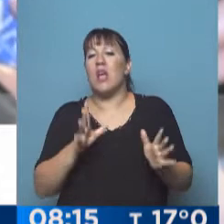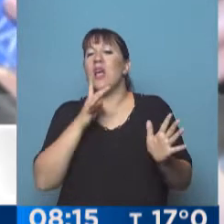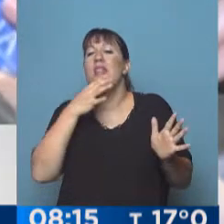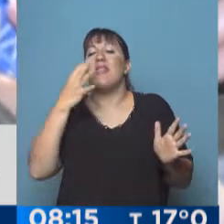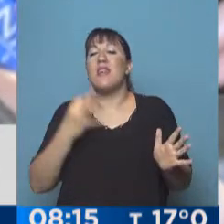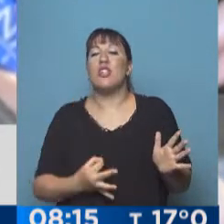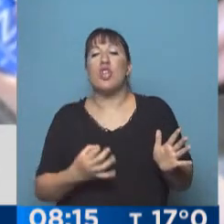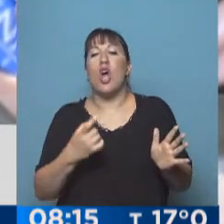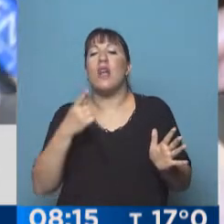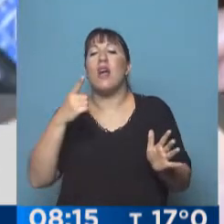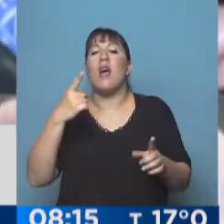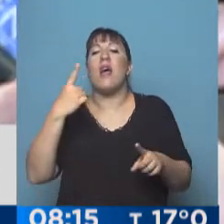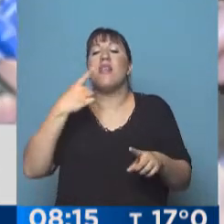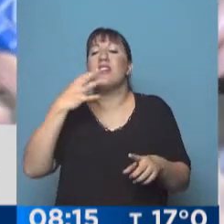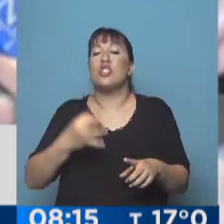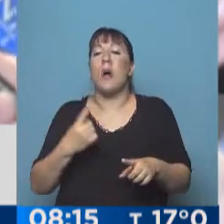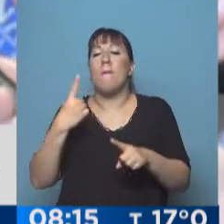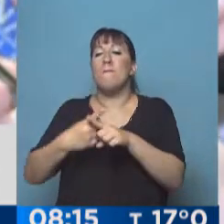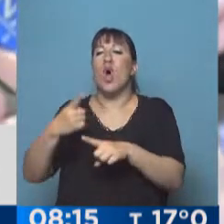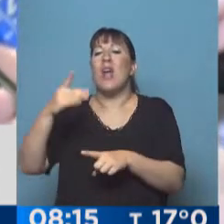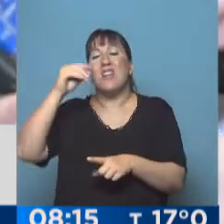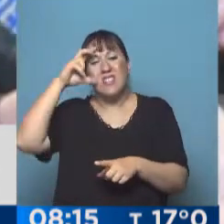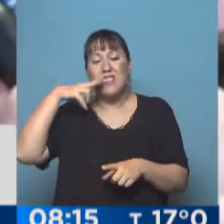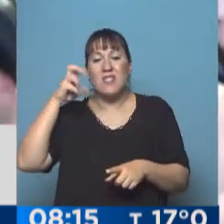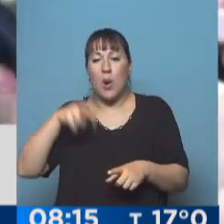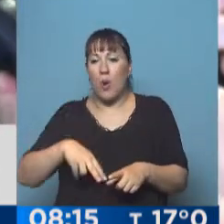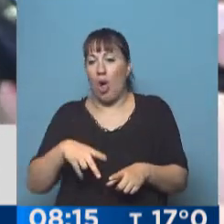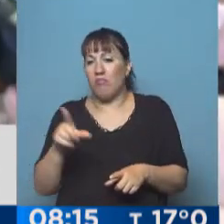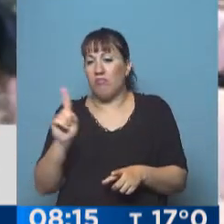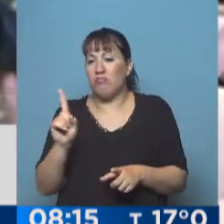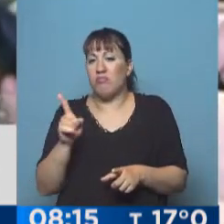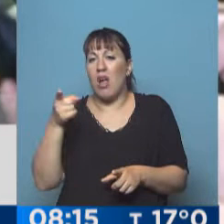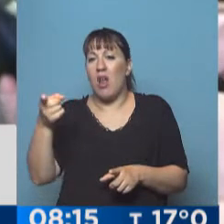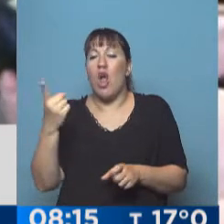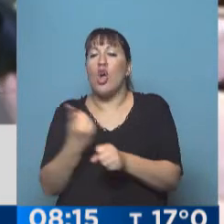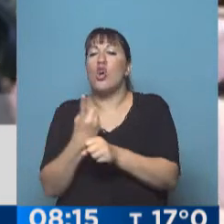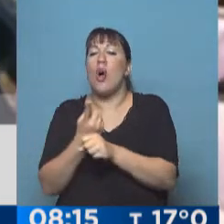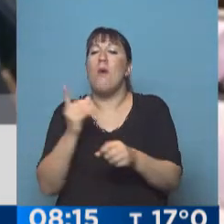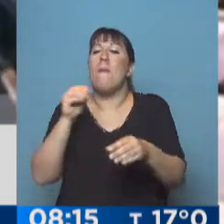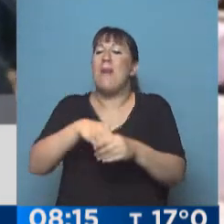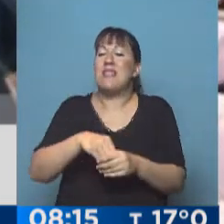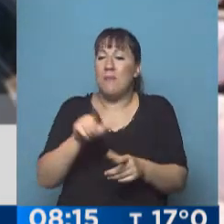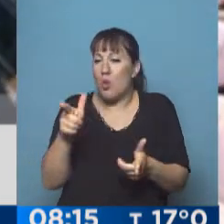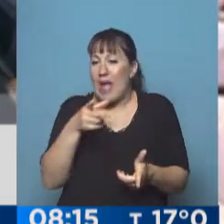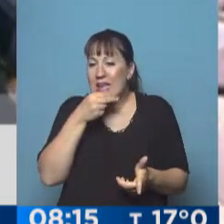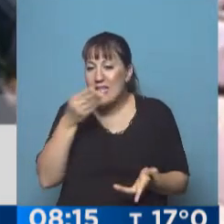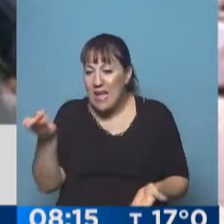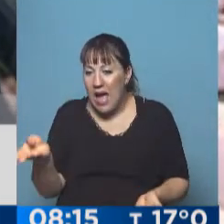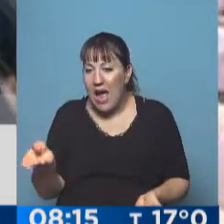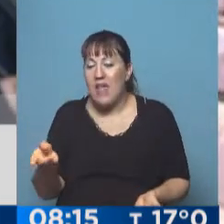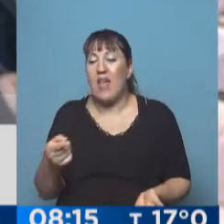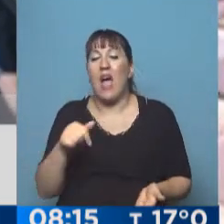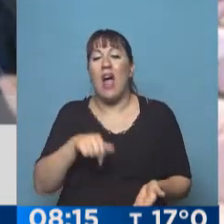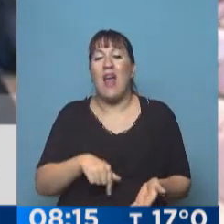por chevron que no formó parte del debido proceso no se ha dado esa posta de oportunidad de participar en el debido proceso va a meter al